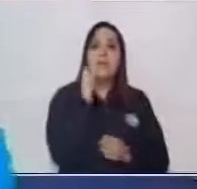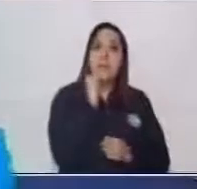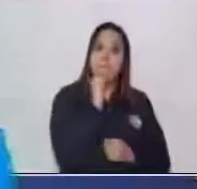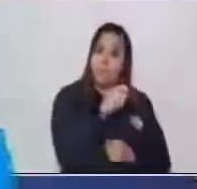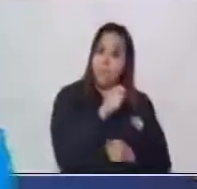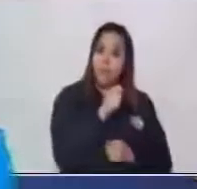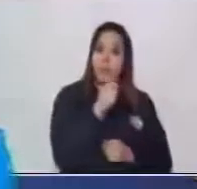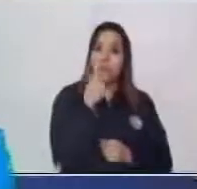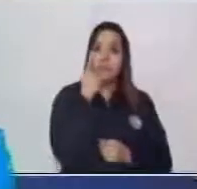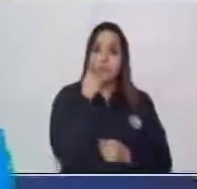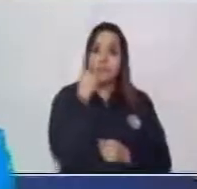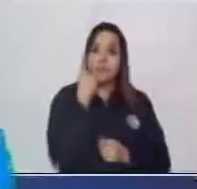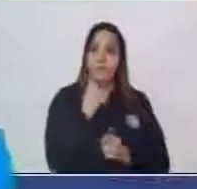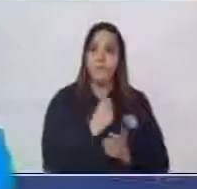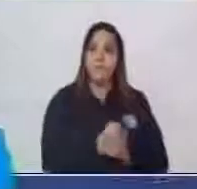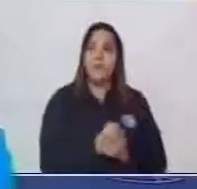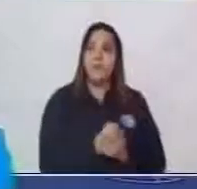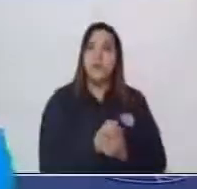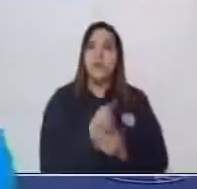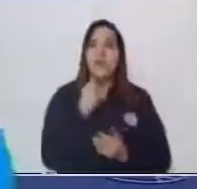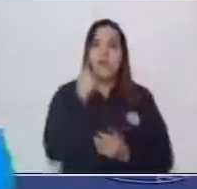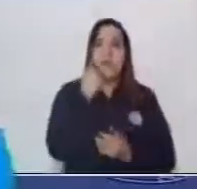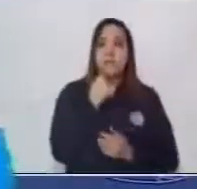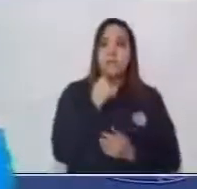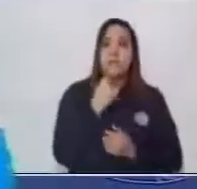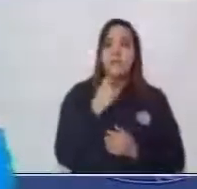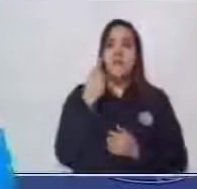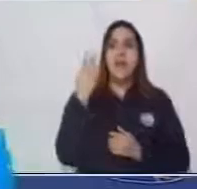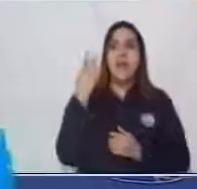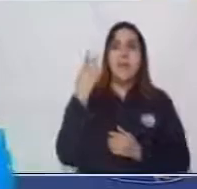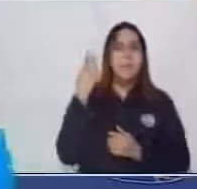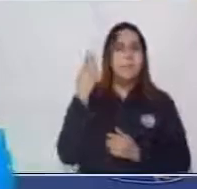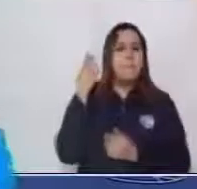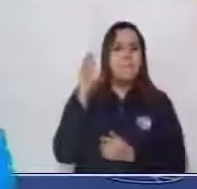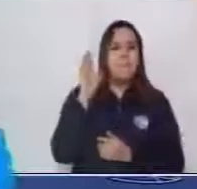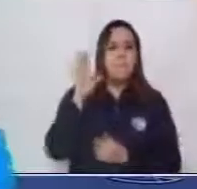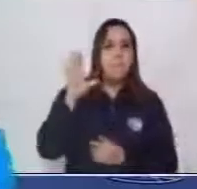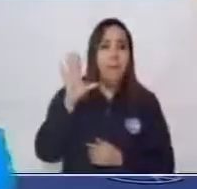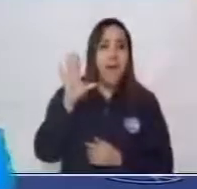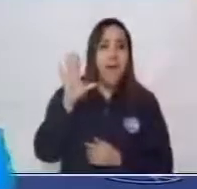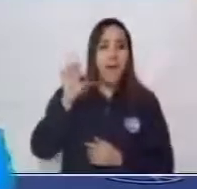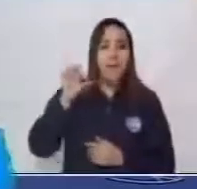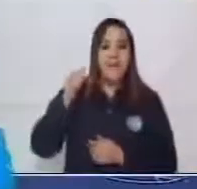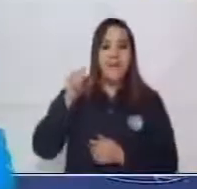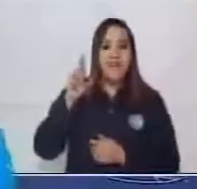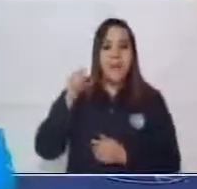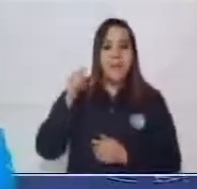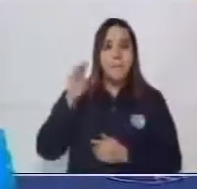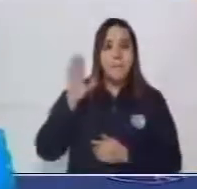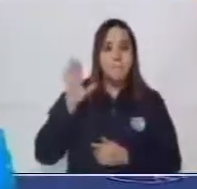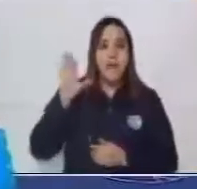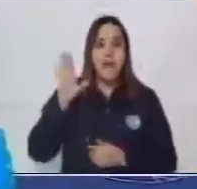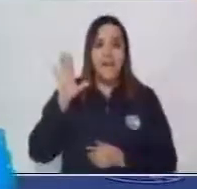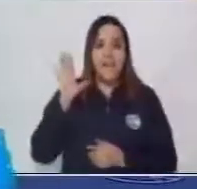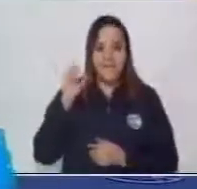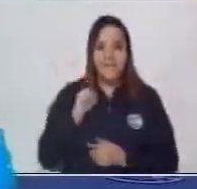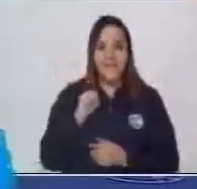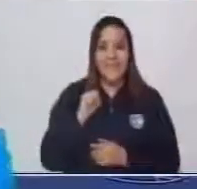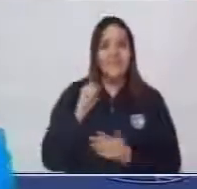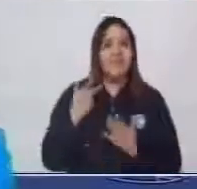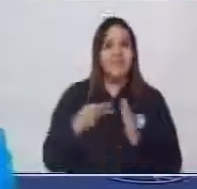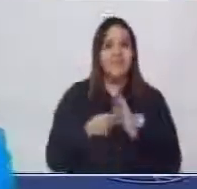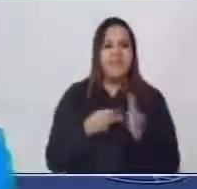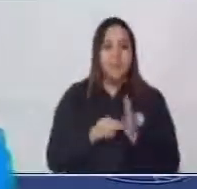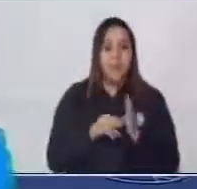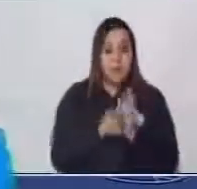acá. ¿Te das cuenta? Nos dice para, soy el punto, porque esa es su función. Cuando nosotros encontramos